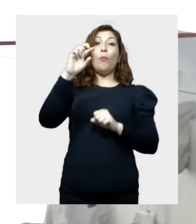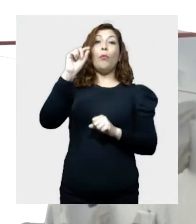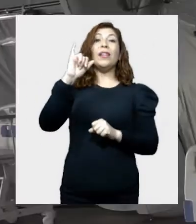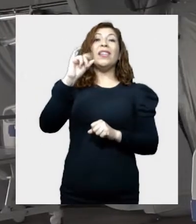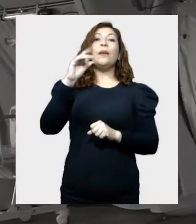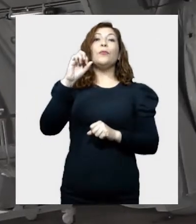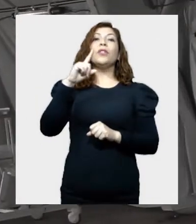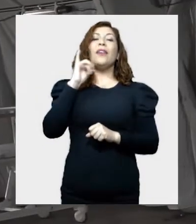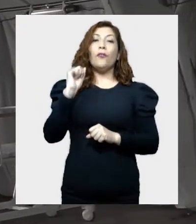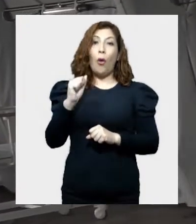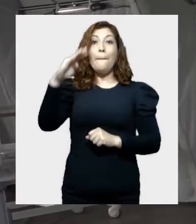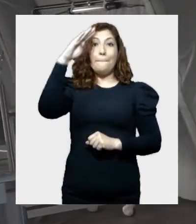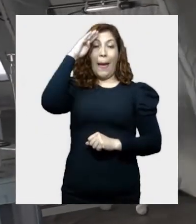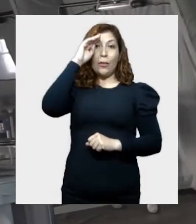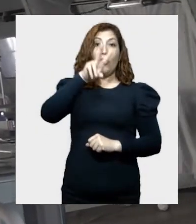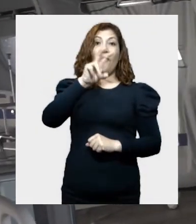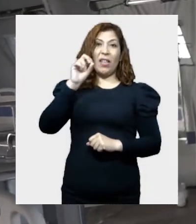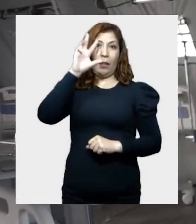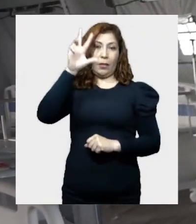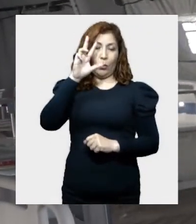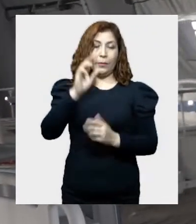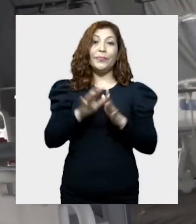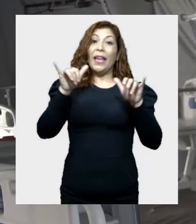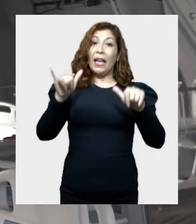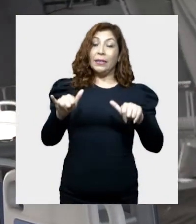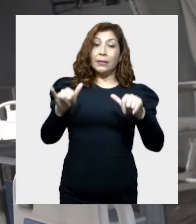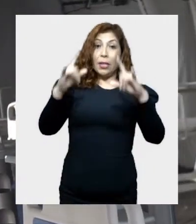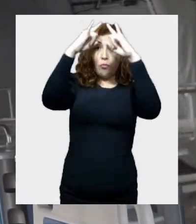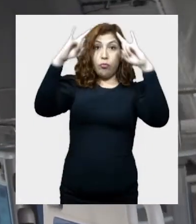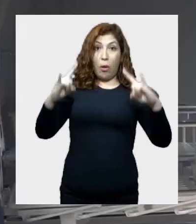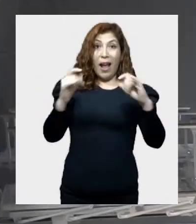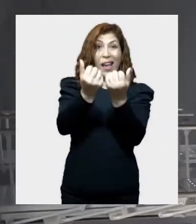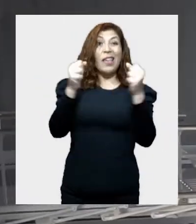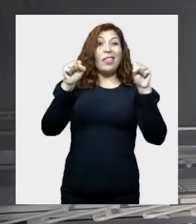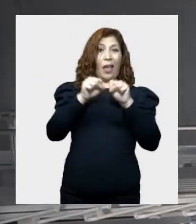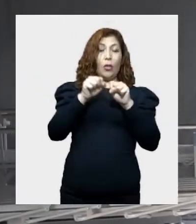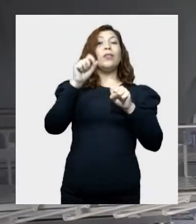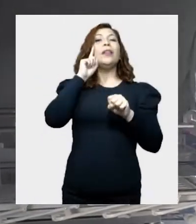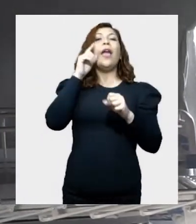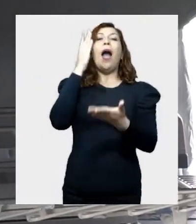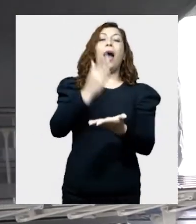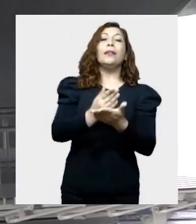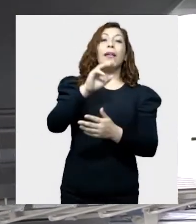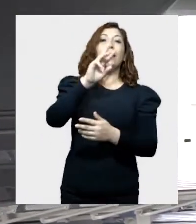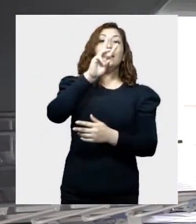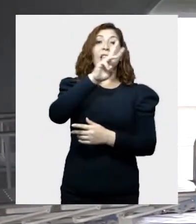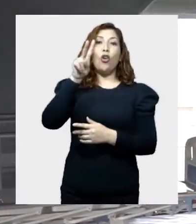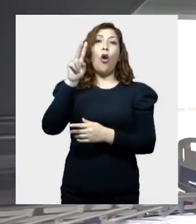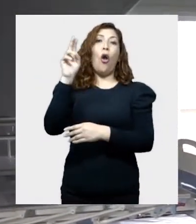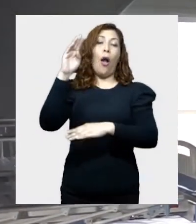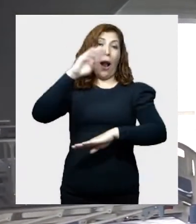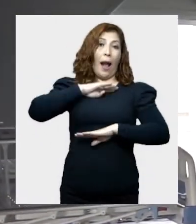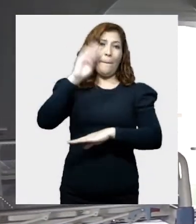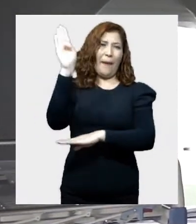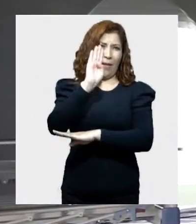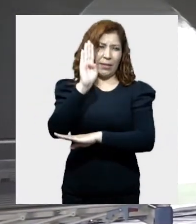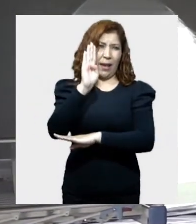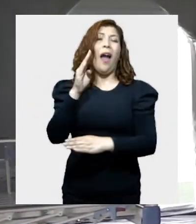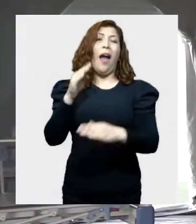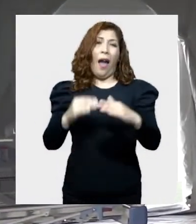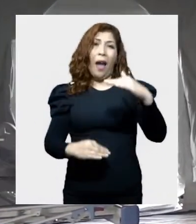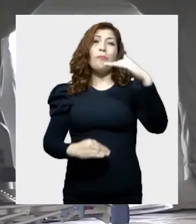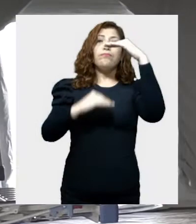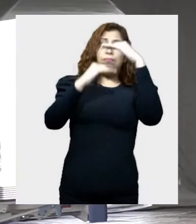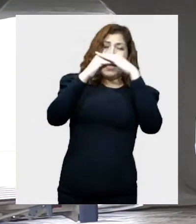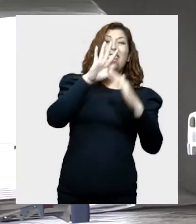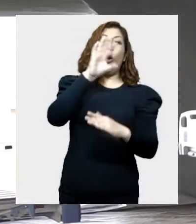desde mayo del 2019. Este recinto modular tiene capacidad para 32 camas básicas, ampliable a 40